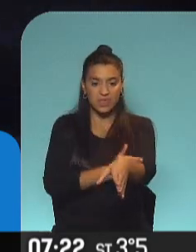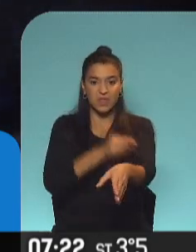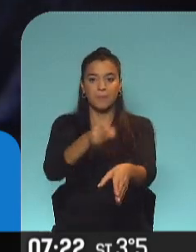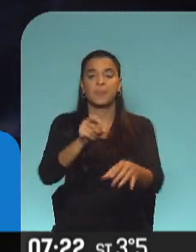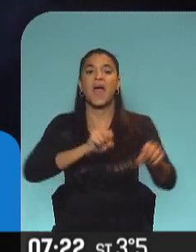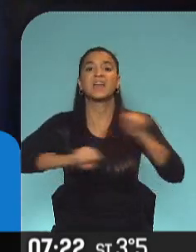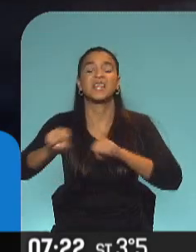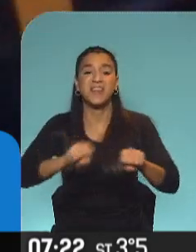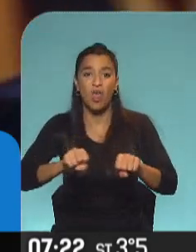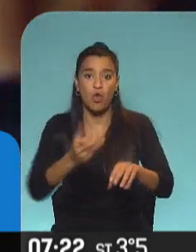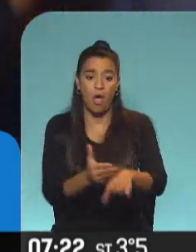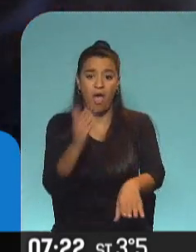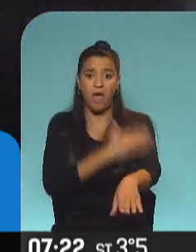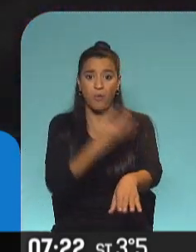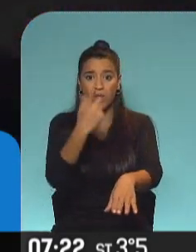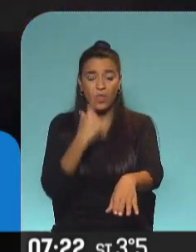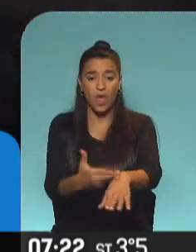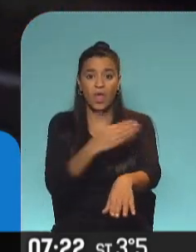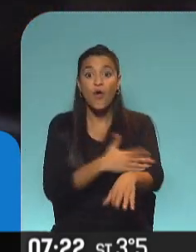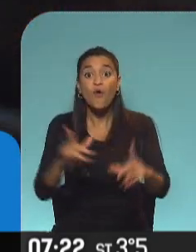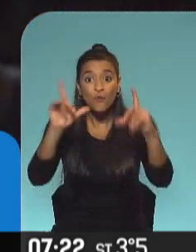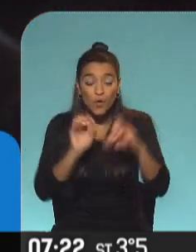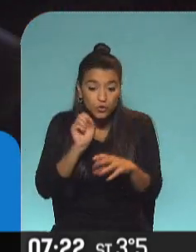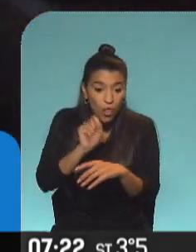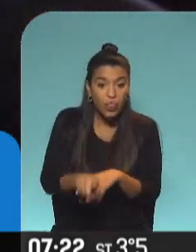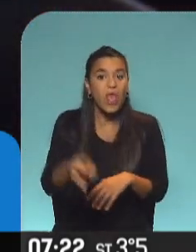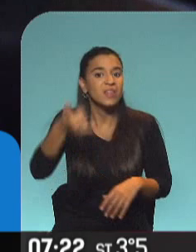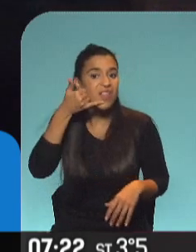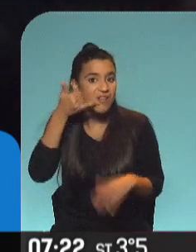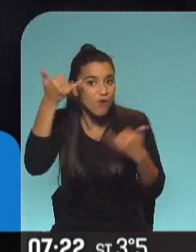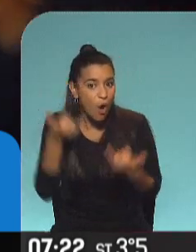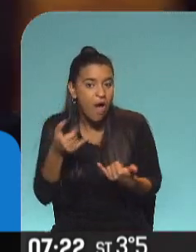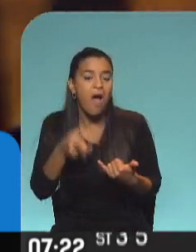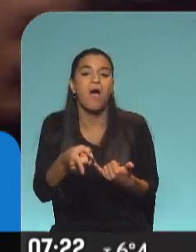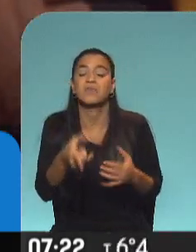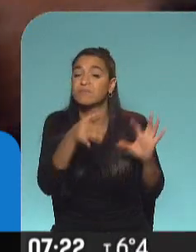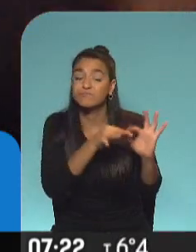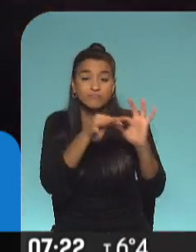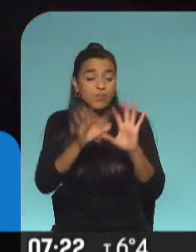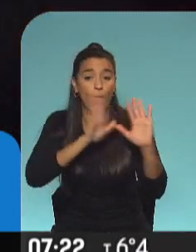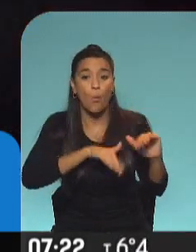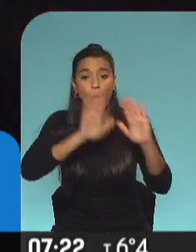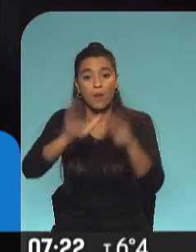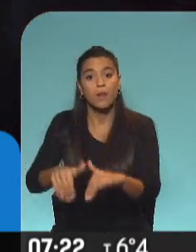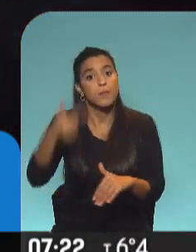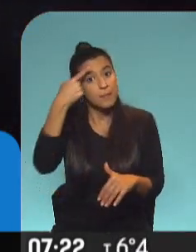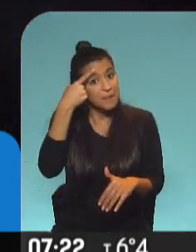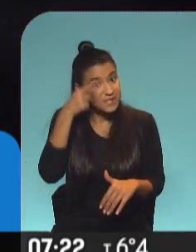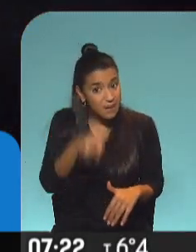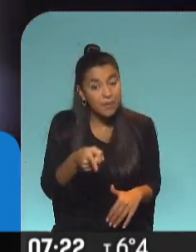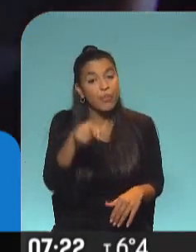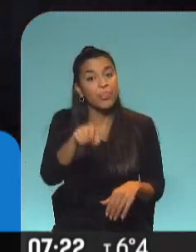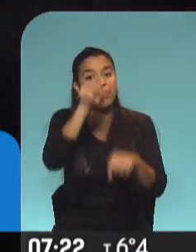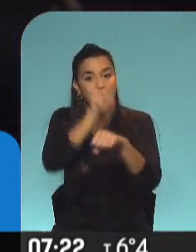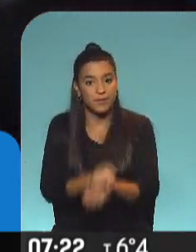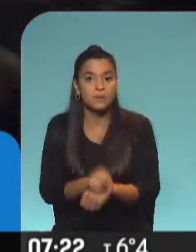el atentado. Es decir, la foto que estaba en el teléfono de uno de los detenidos coincide con la hipótesis de que ese